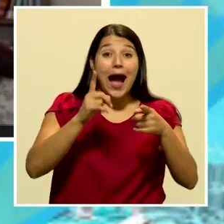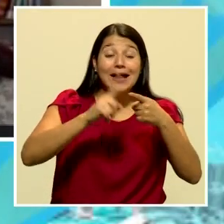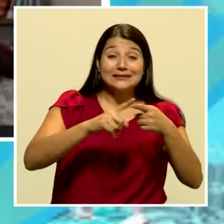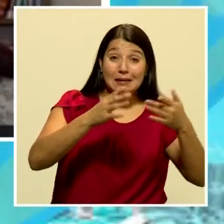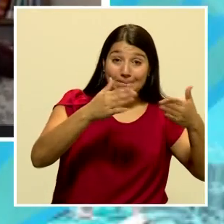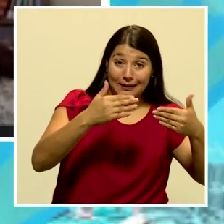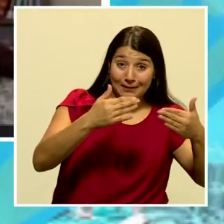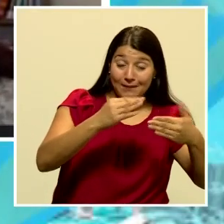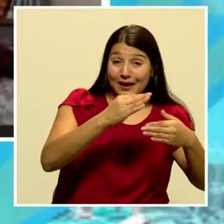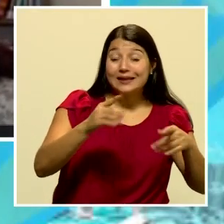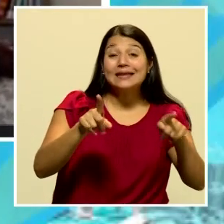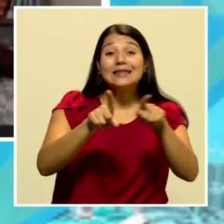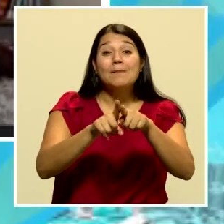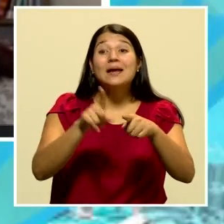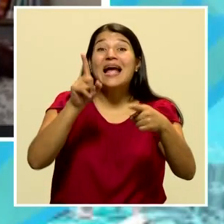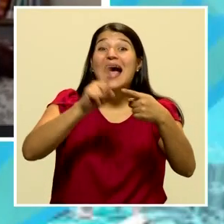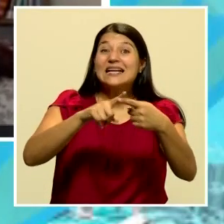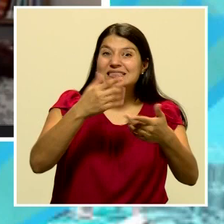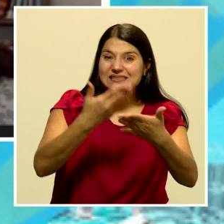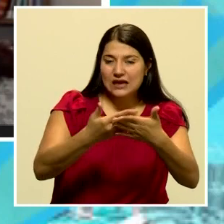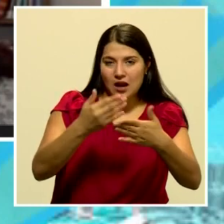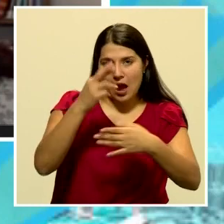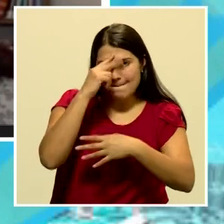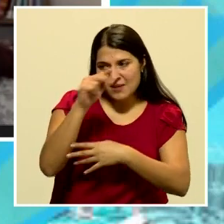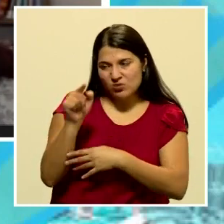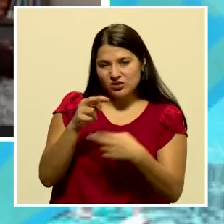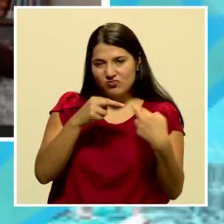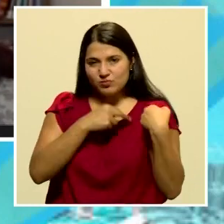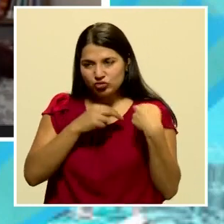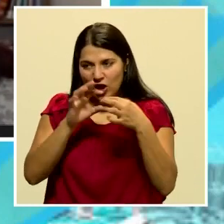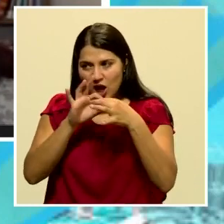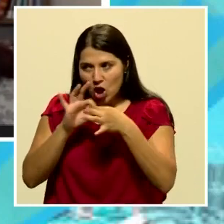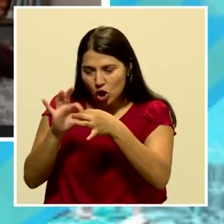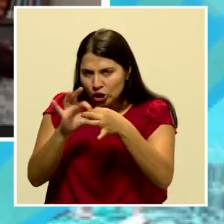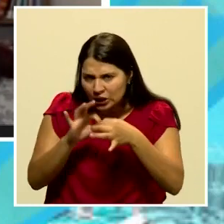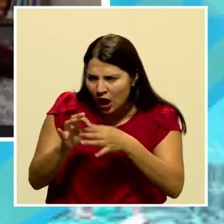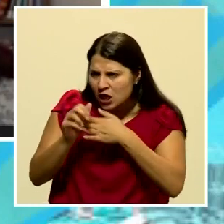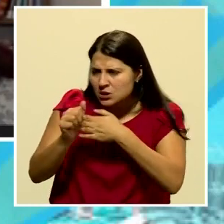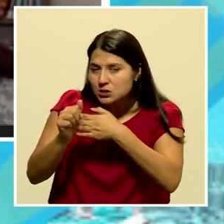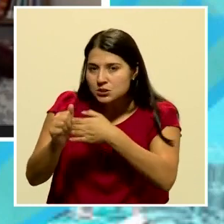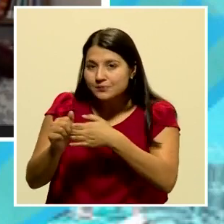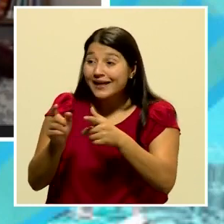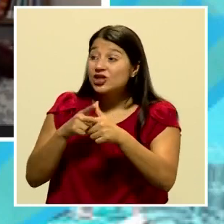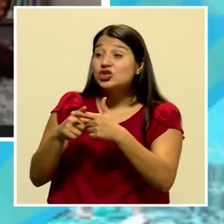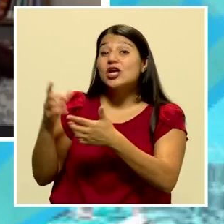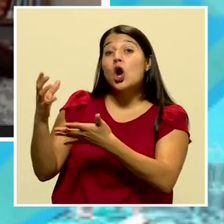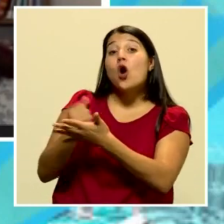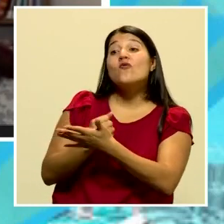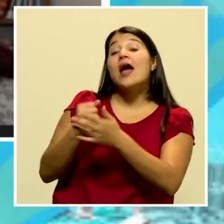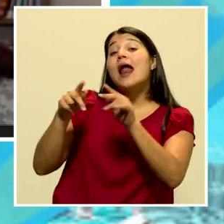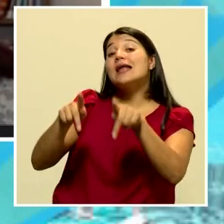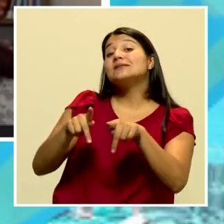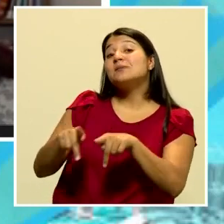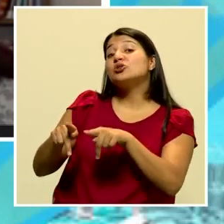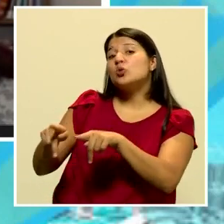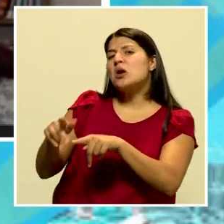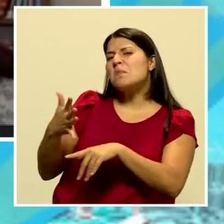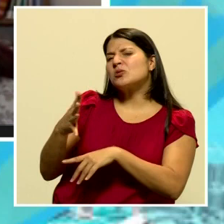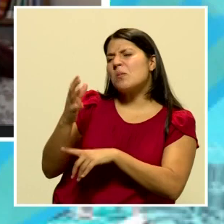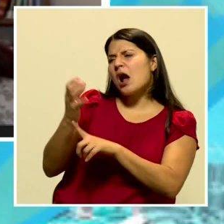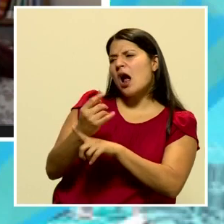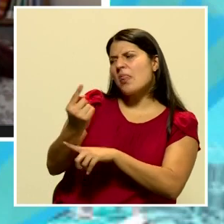que llegaban a México. Entonces, y cobraba toda la red, cobraba alrededor de $300